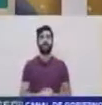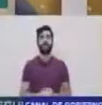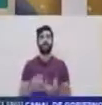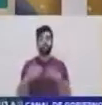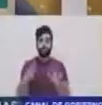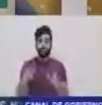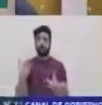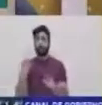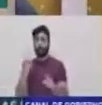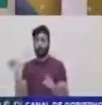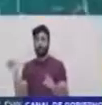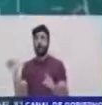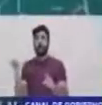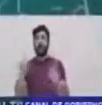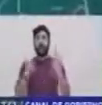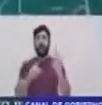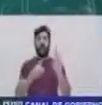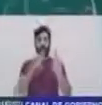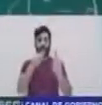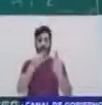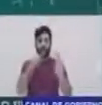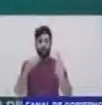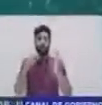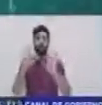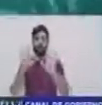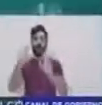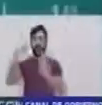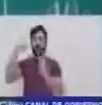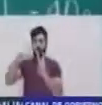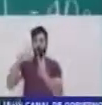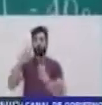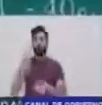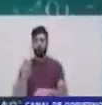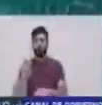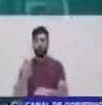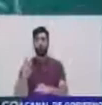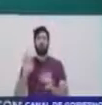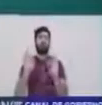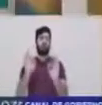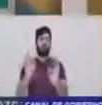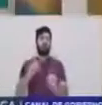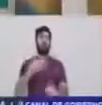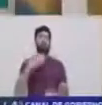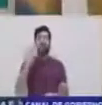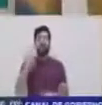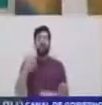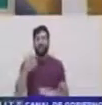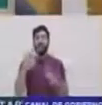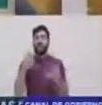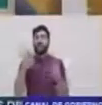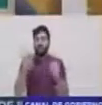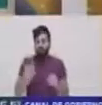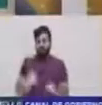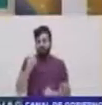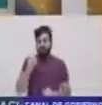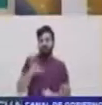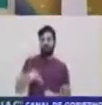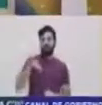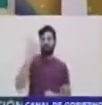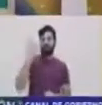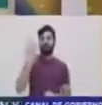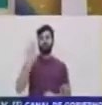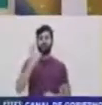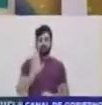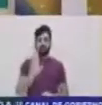centímetros. Ese es el radio. Ya con el radio nosotros, pues, podemos hallar el área, el perímetro, o